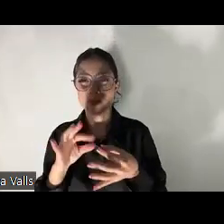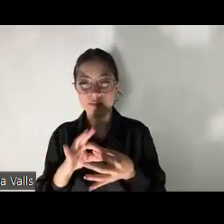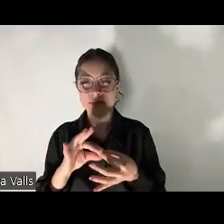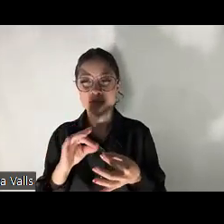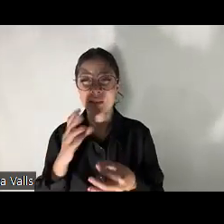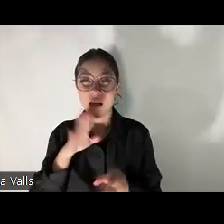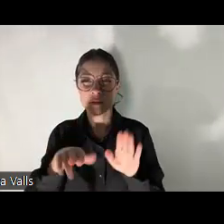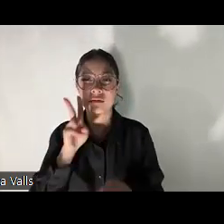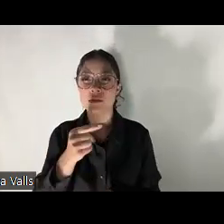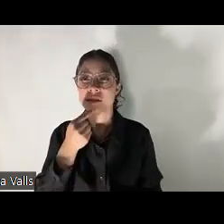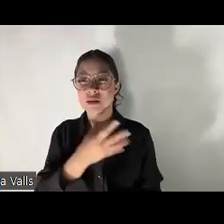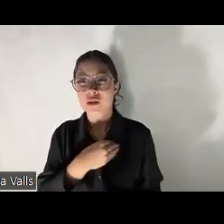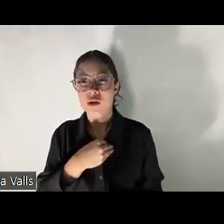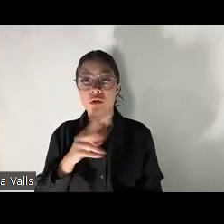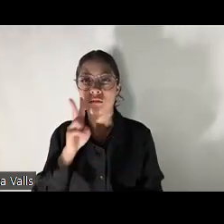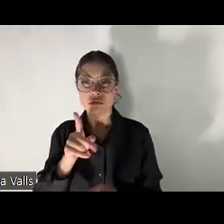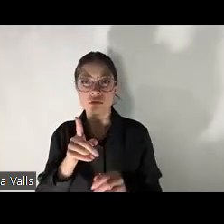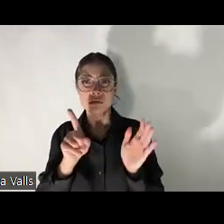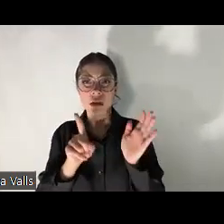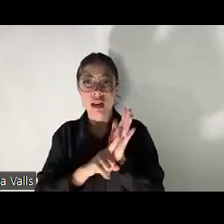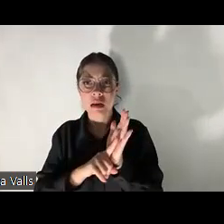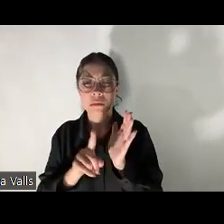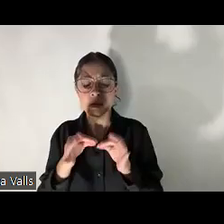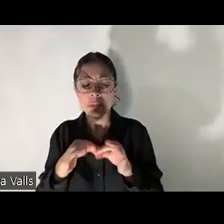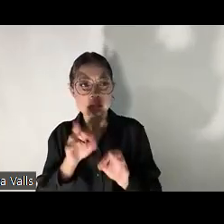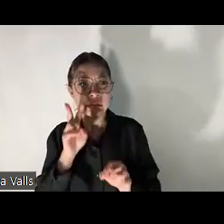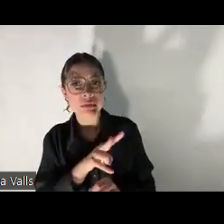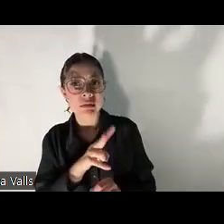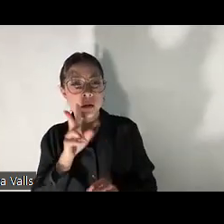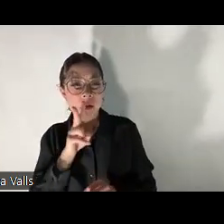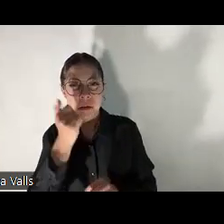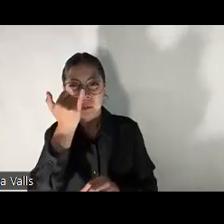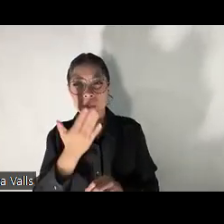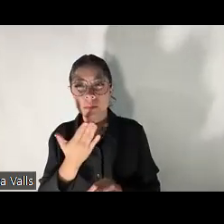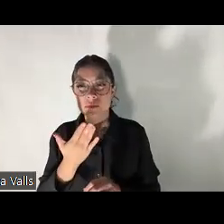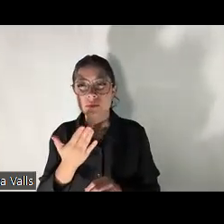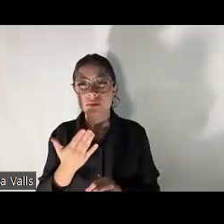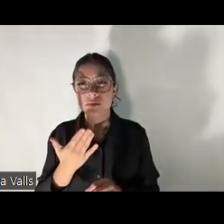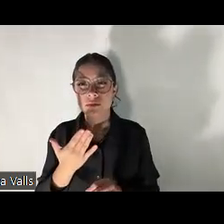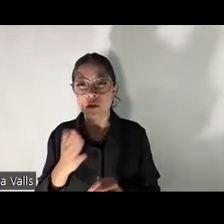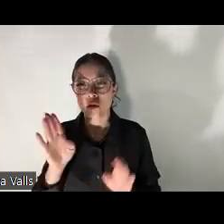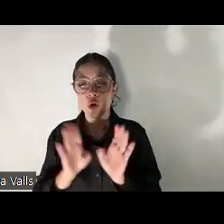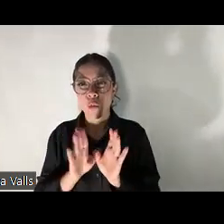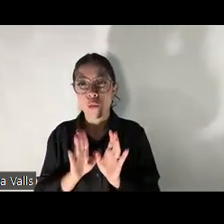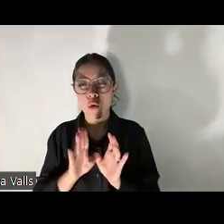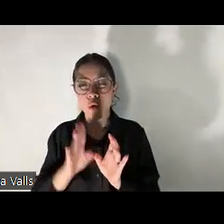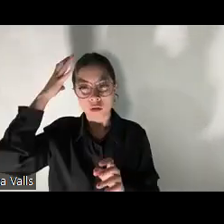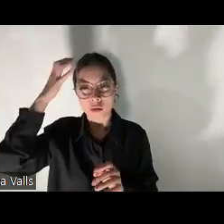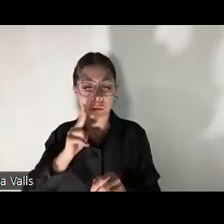empieza a mostrar algún signo de alarma y que tiene una imagen de resonancia magnética normal